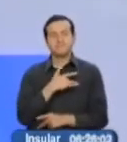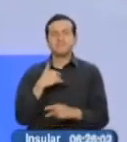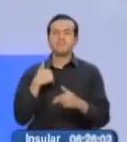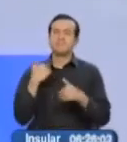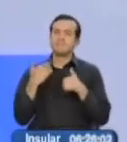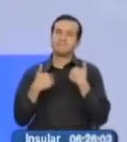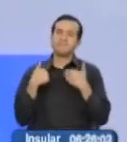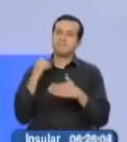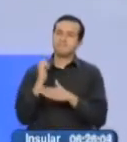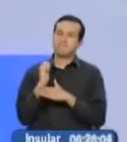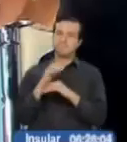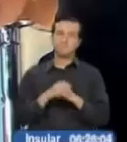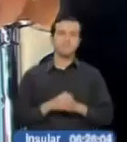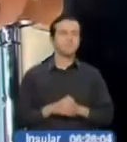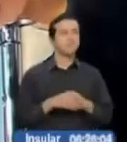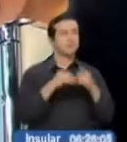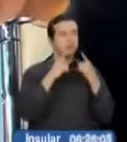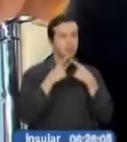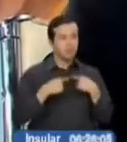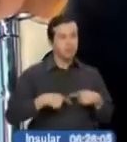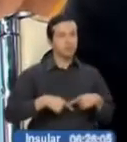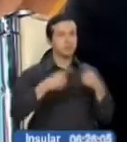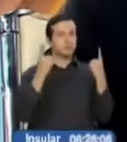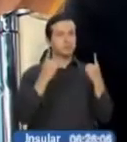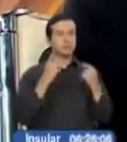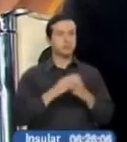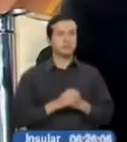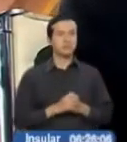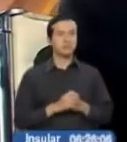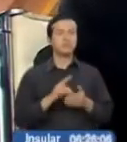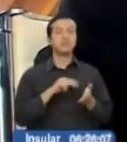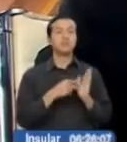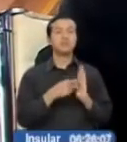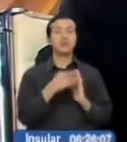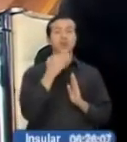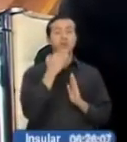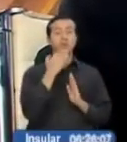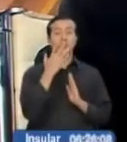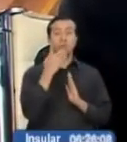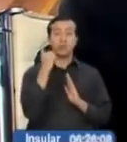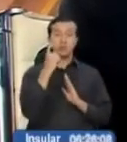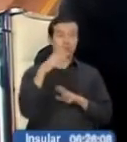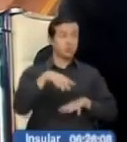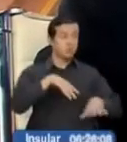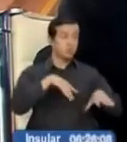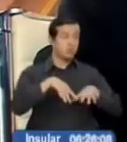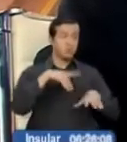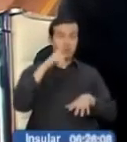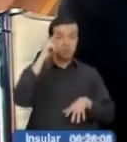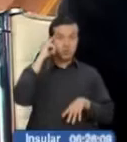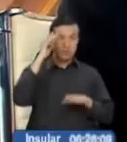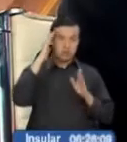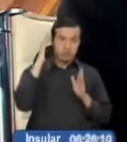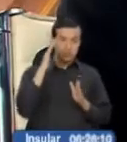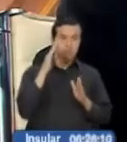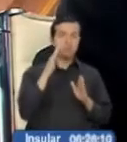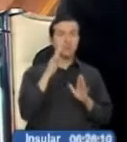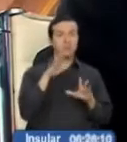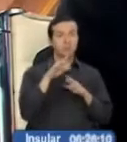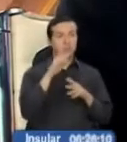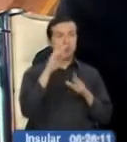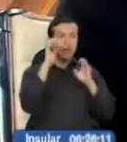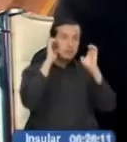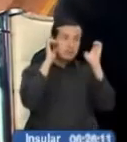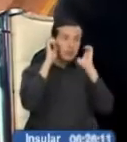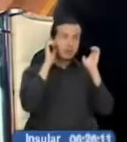acá en el Ecuador. Pero esta declaración debe generar políticas de Estado,